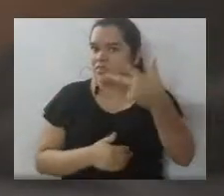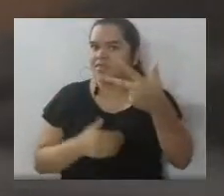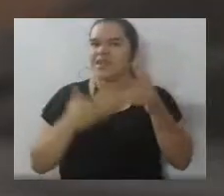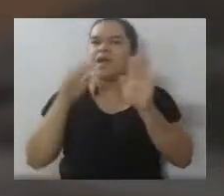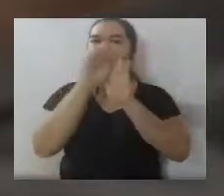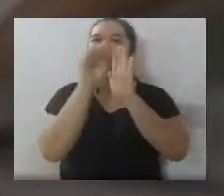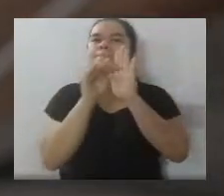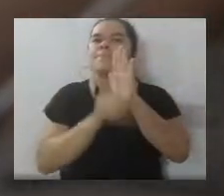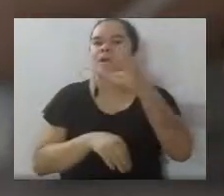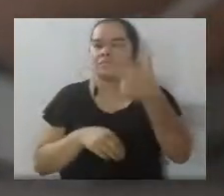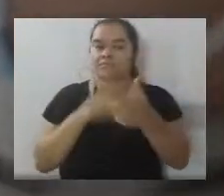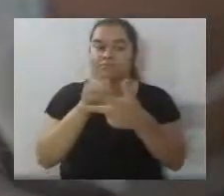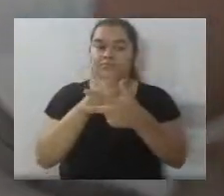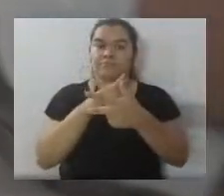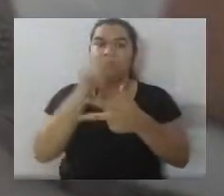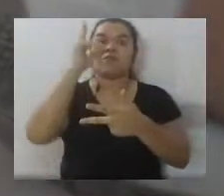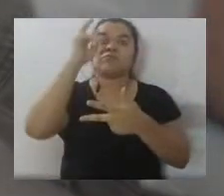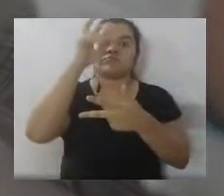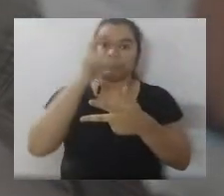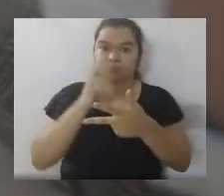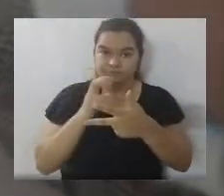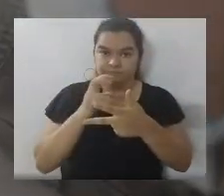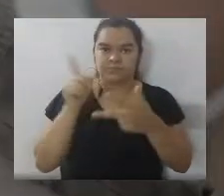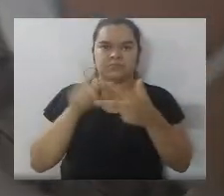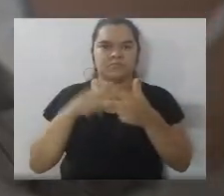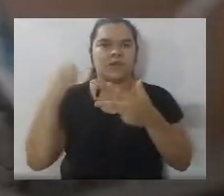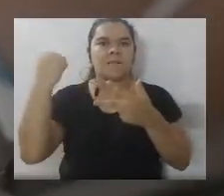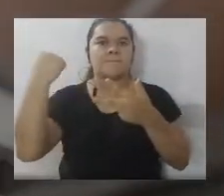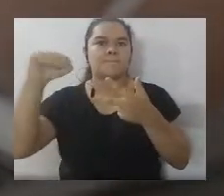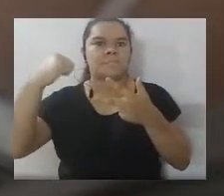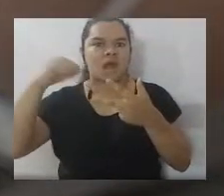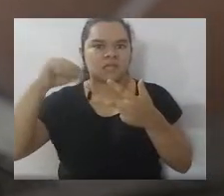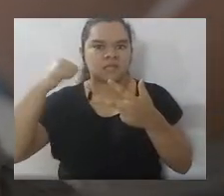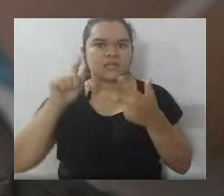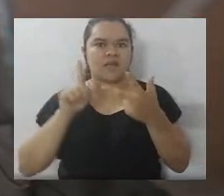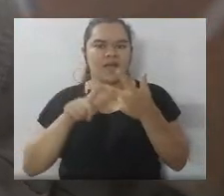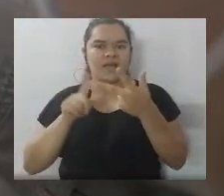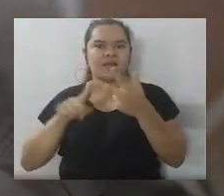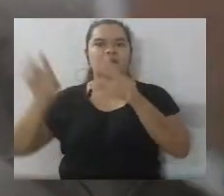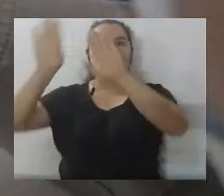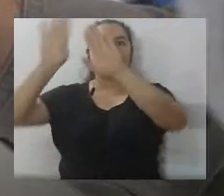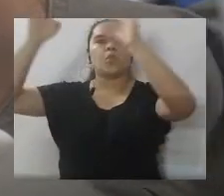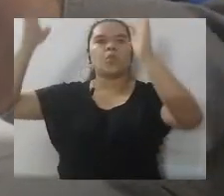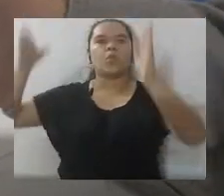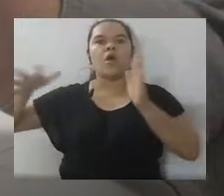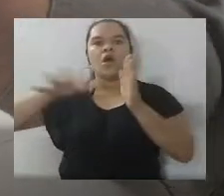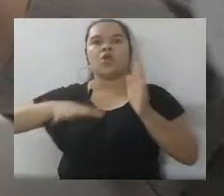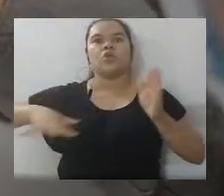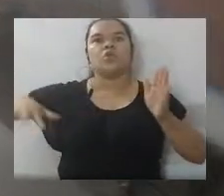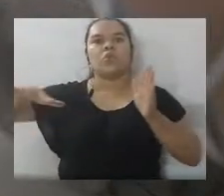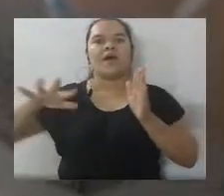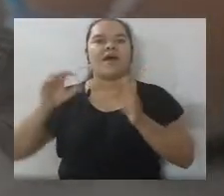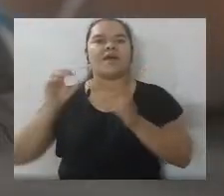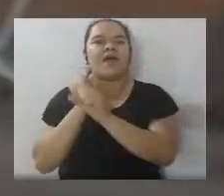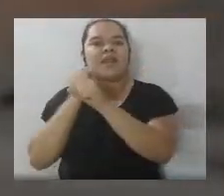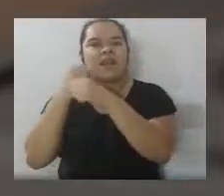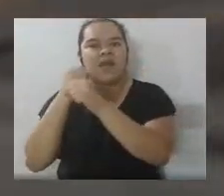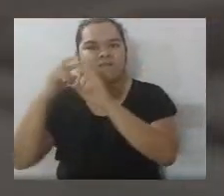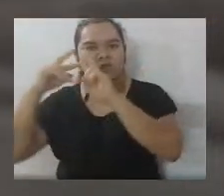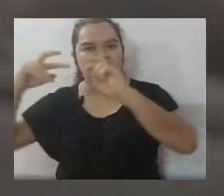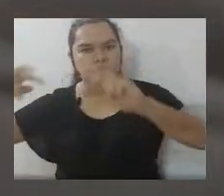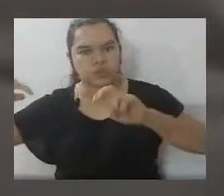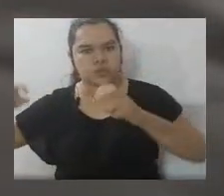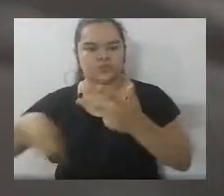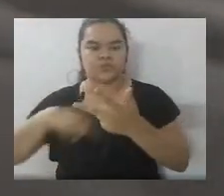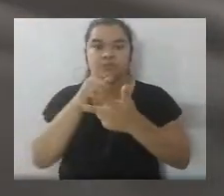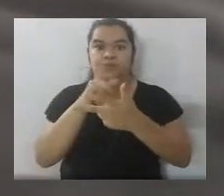teórica, una parte práctica y una parte de laboratorio. Es decir, todo lo que está conceptualizado